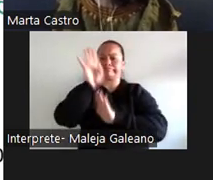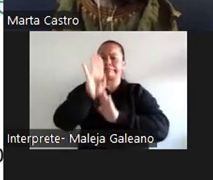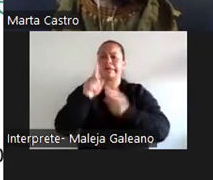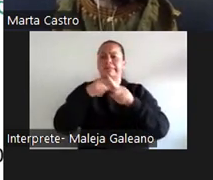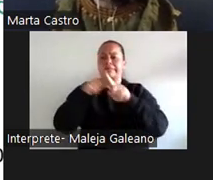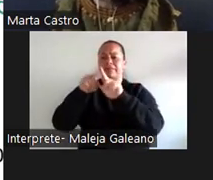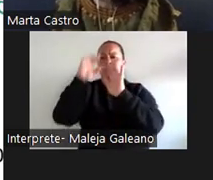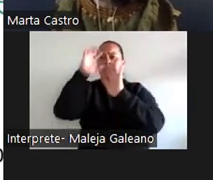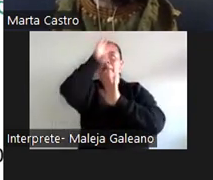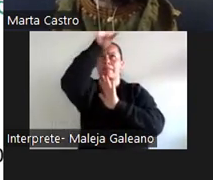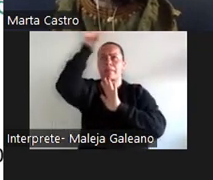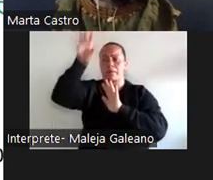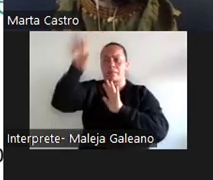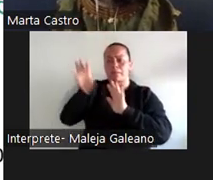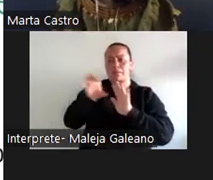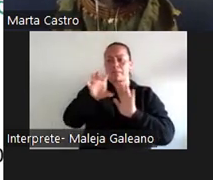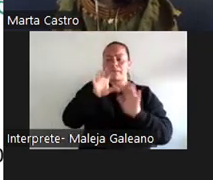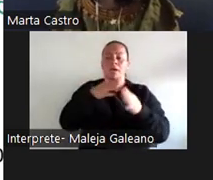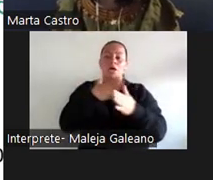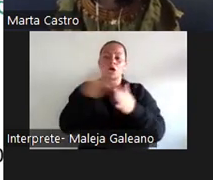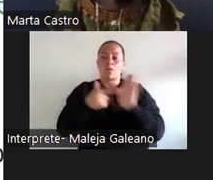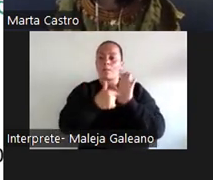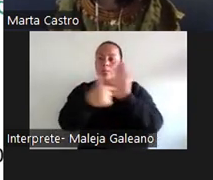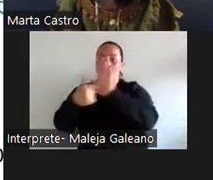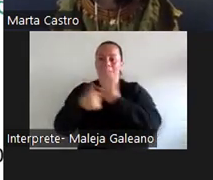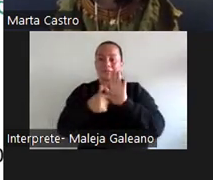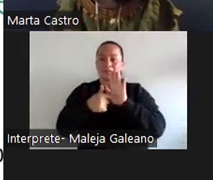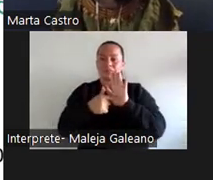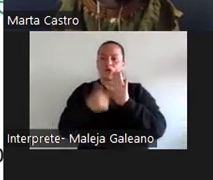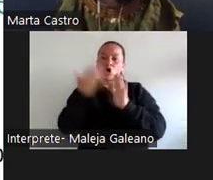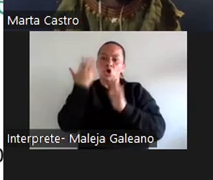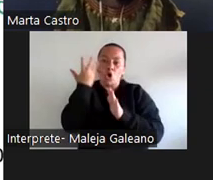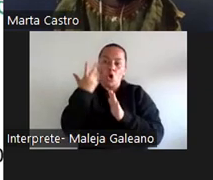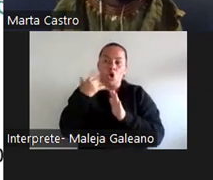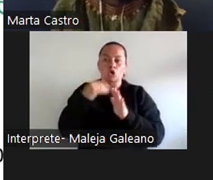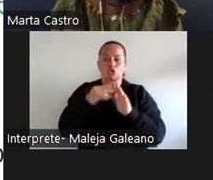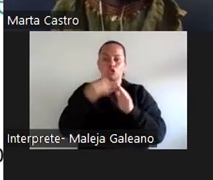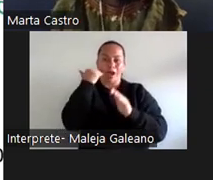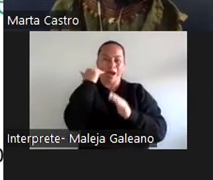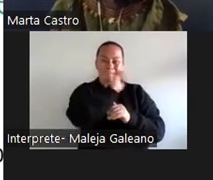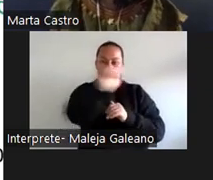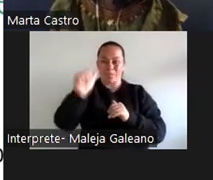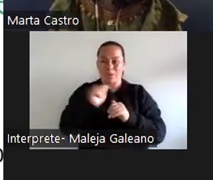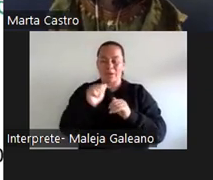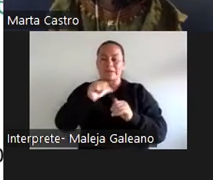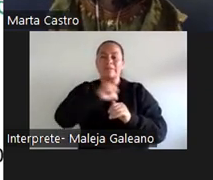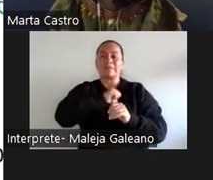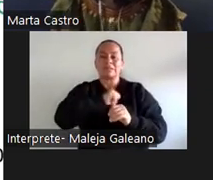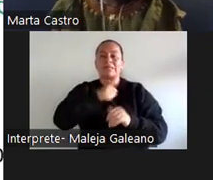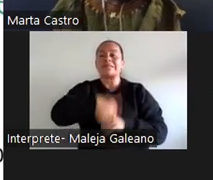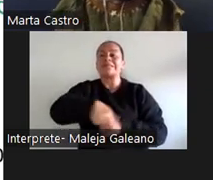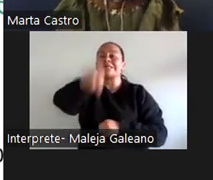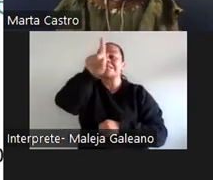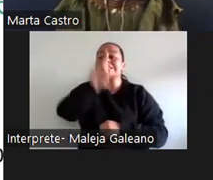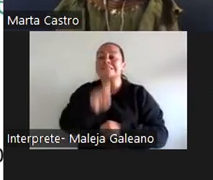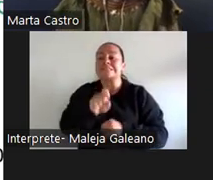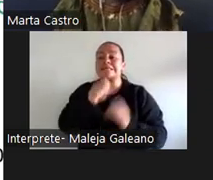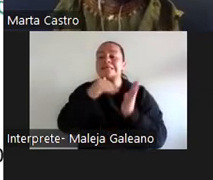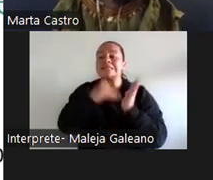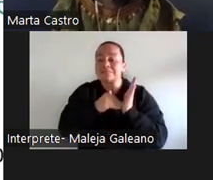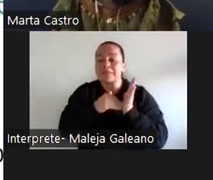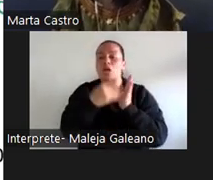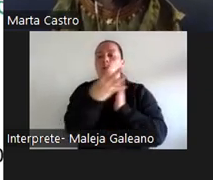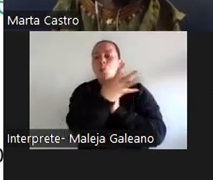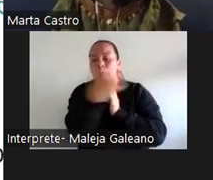muestran que cada día las mujeres dedicamos 16400 millones de horas